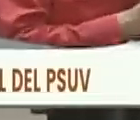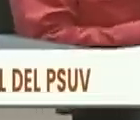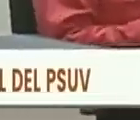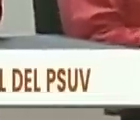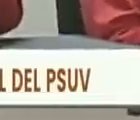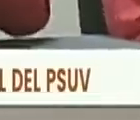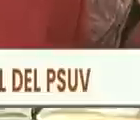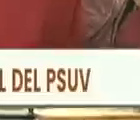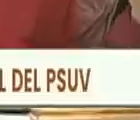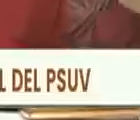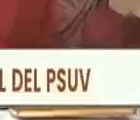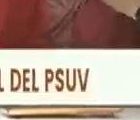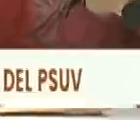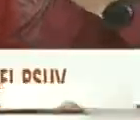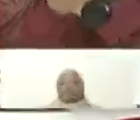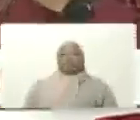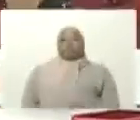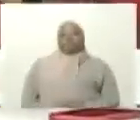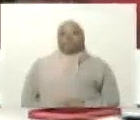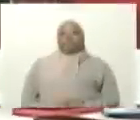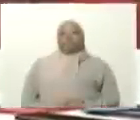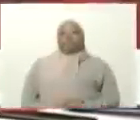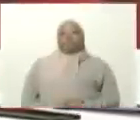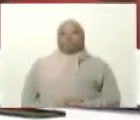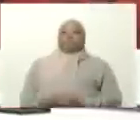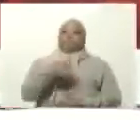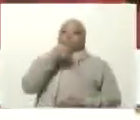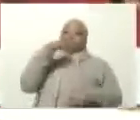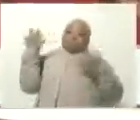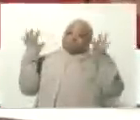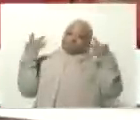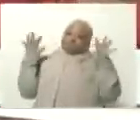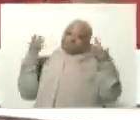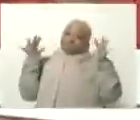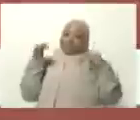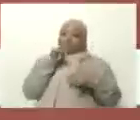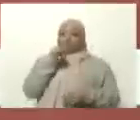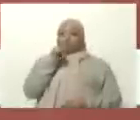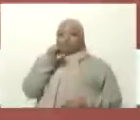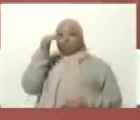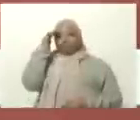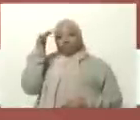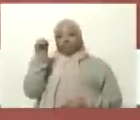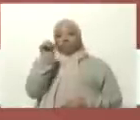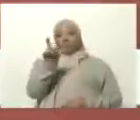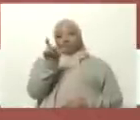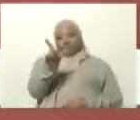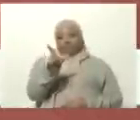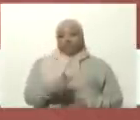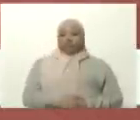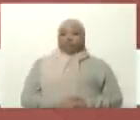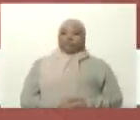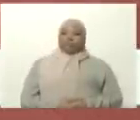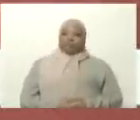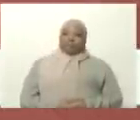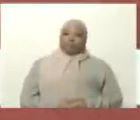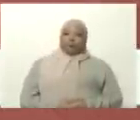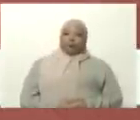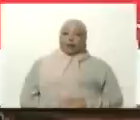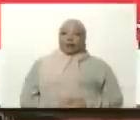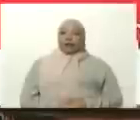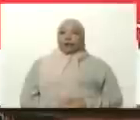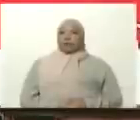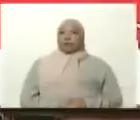de la Dirección Nacional de nuestro partido. Saludamos con mucho afecto, con mucho cariño y